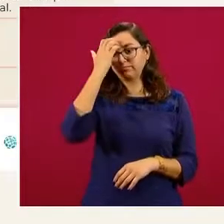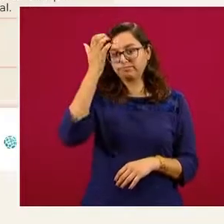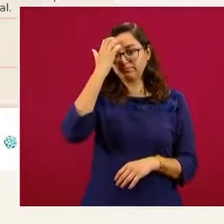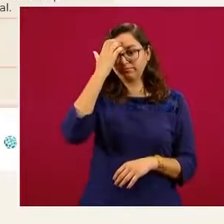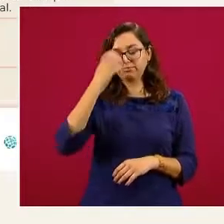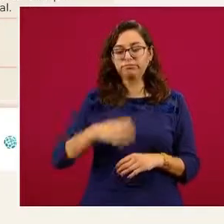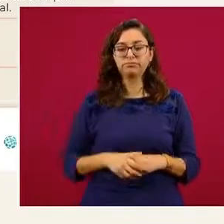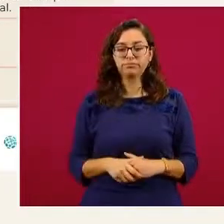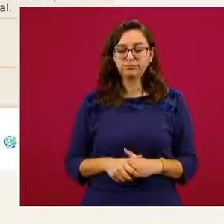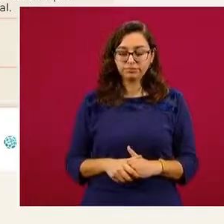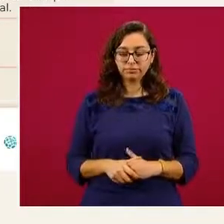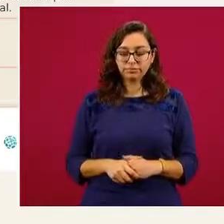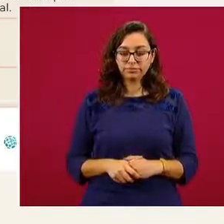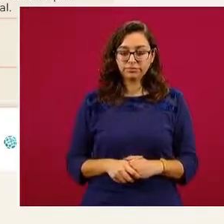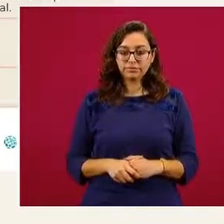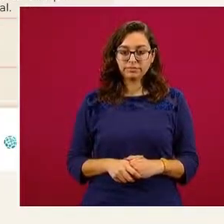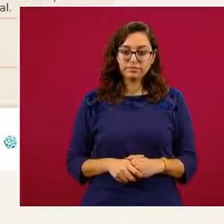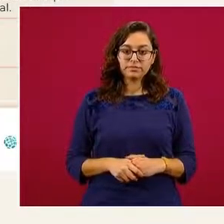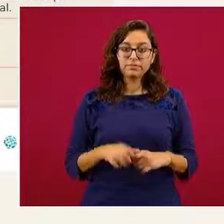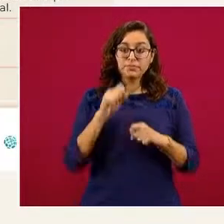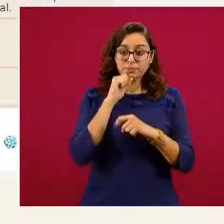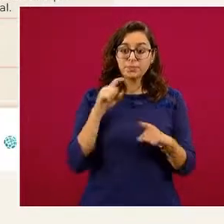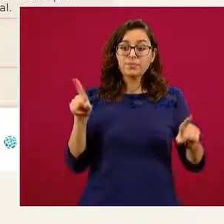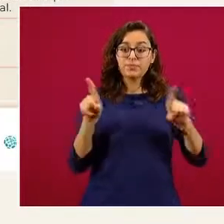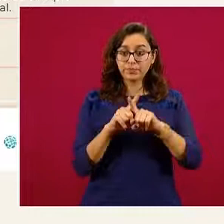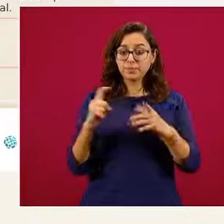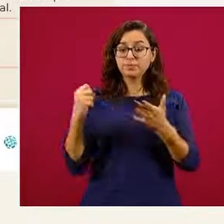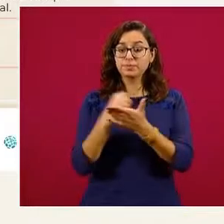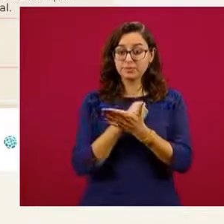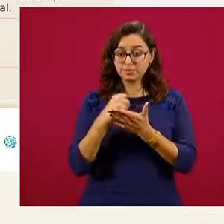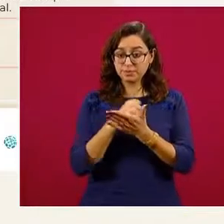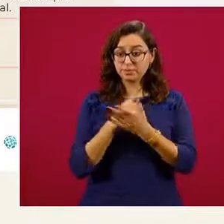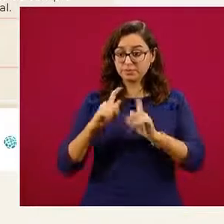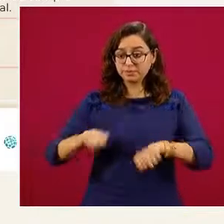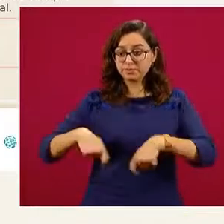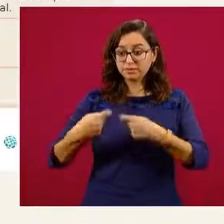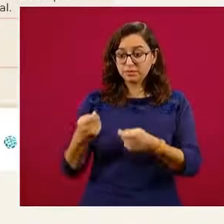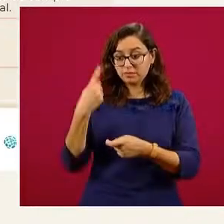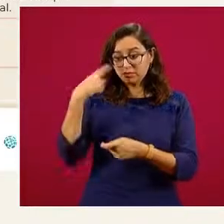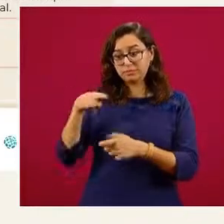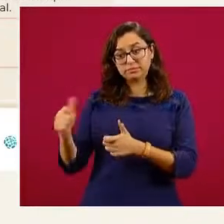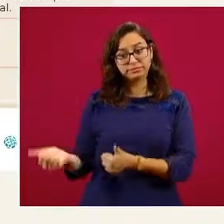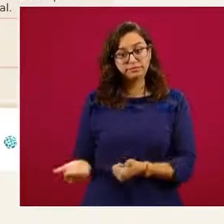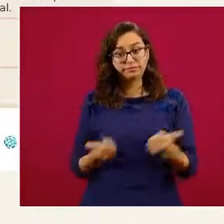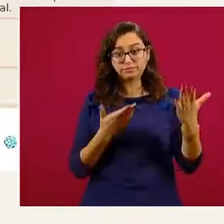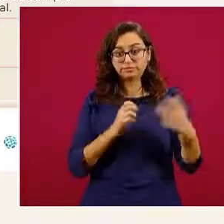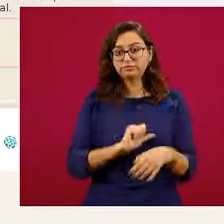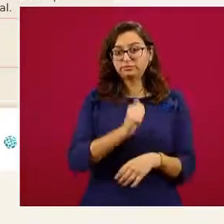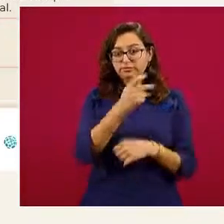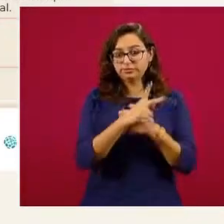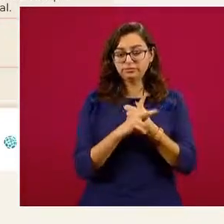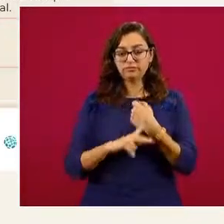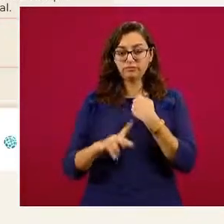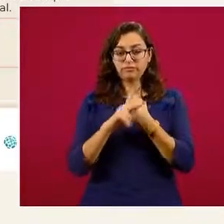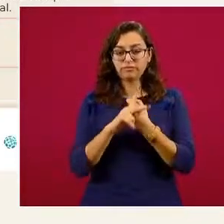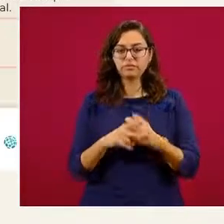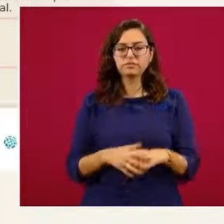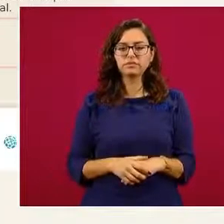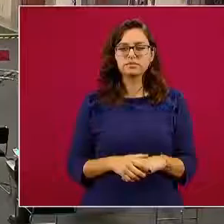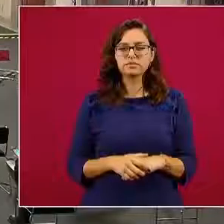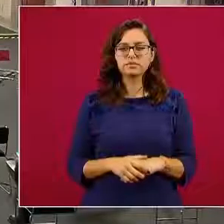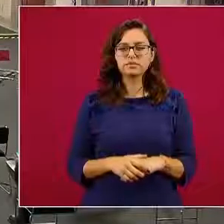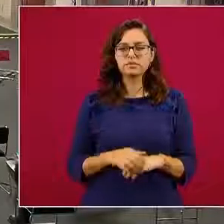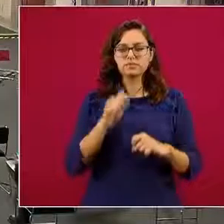sus productos y el financiamiento para la exportación. Y bueno, por parte de Mujer